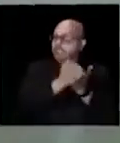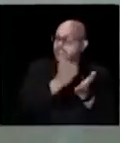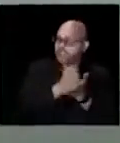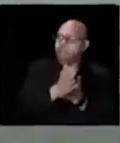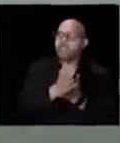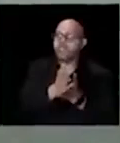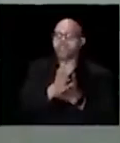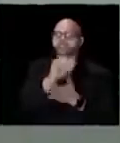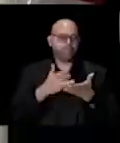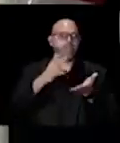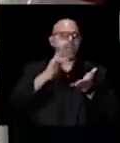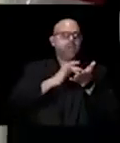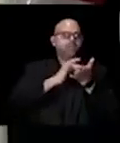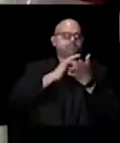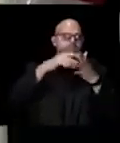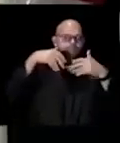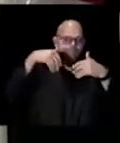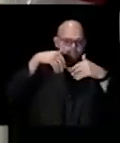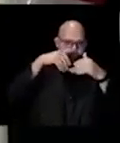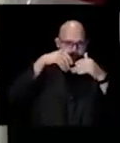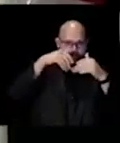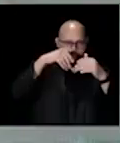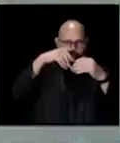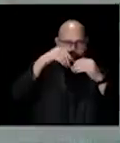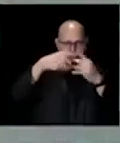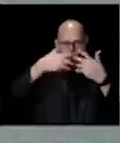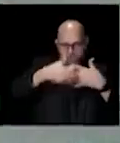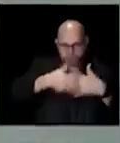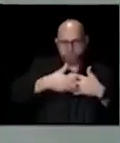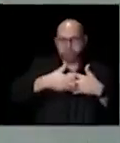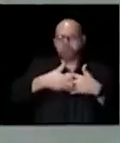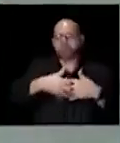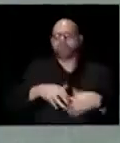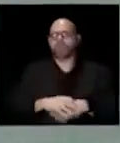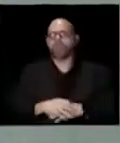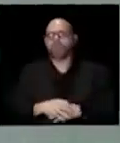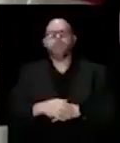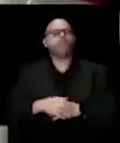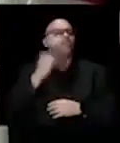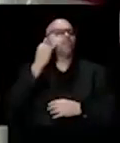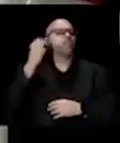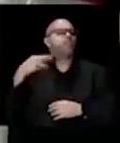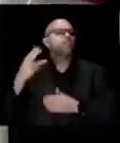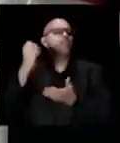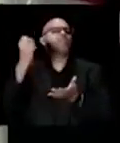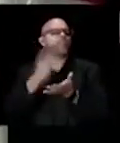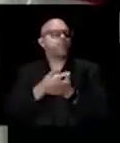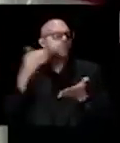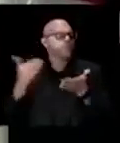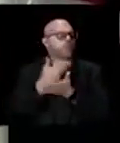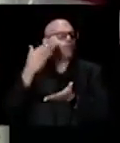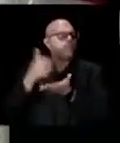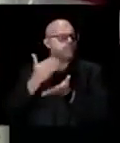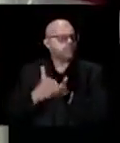porque son fondos federales. Si usted llega a la fortaleza, ¿qué haría? ¿Reconsideraría su manera de vestir en su diario vivir, sobre todo